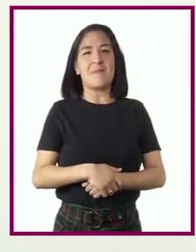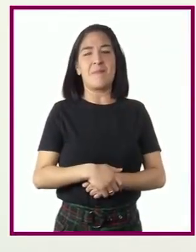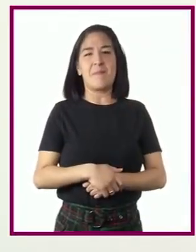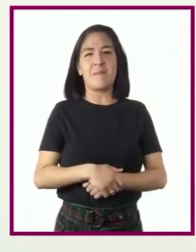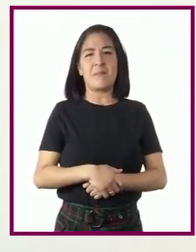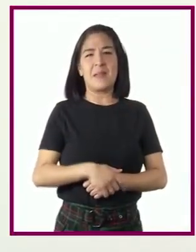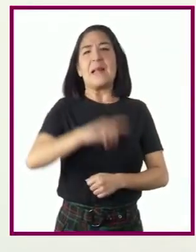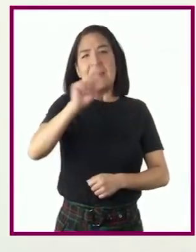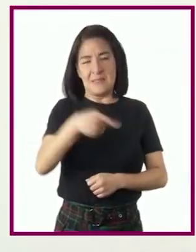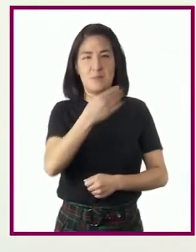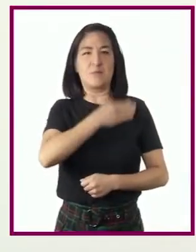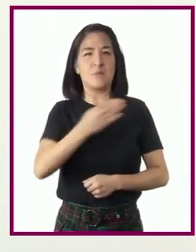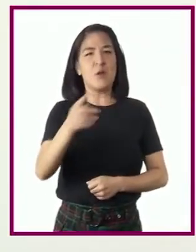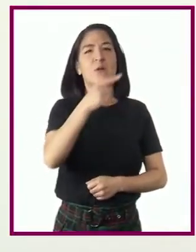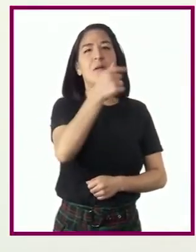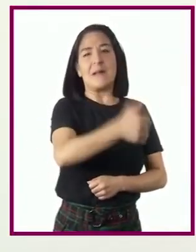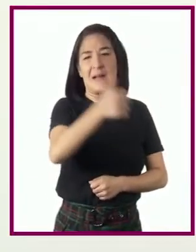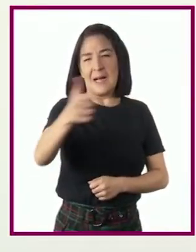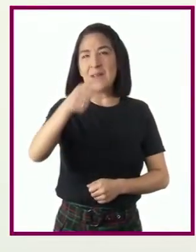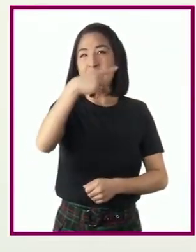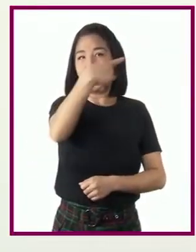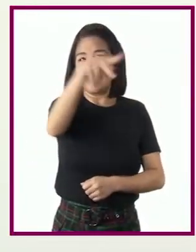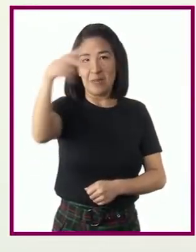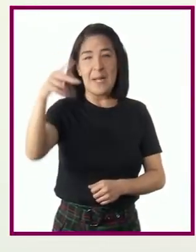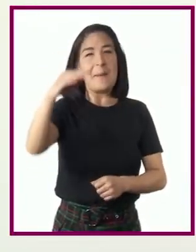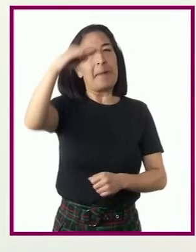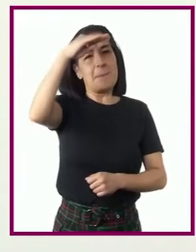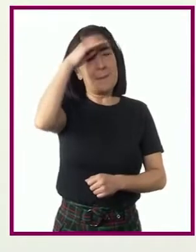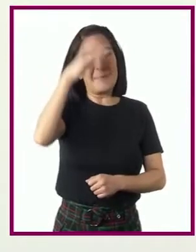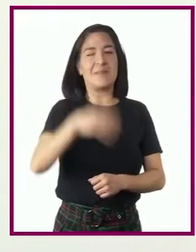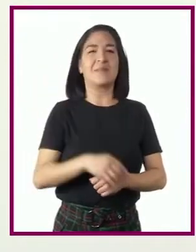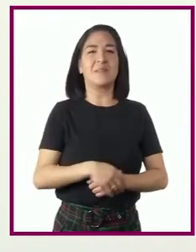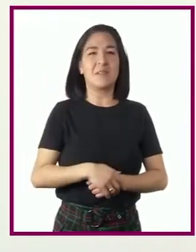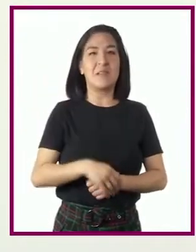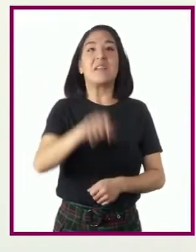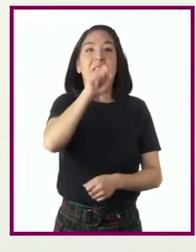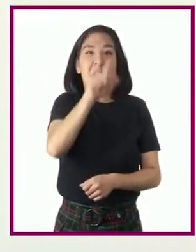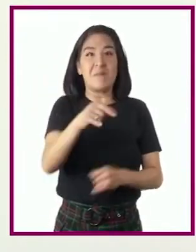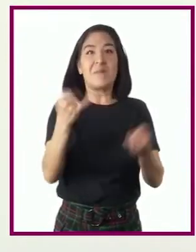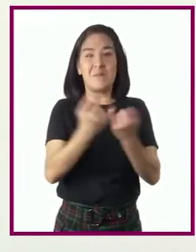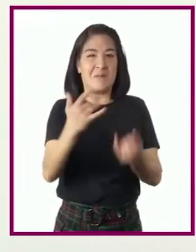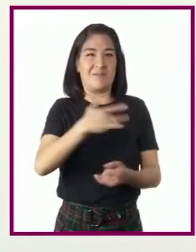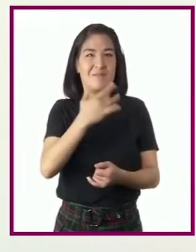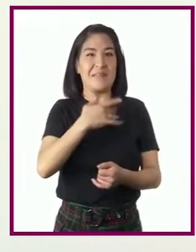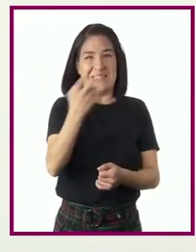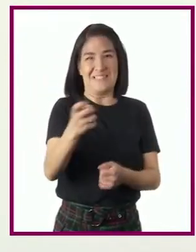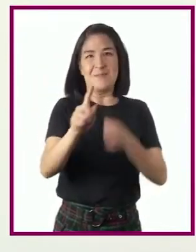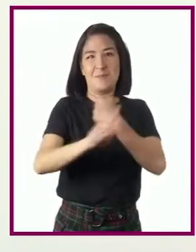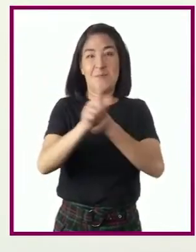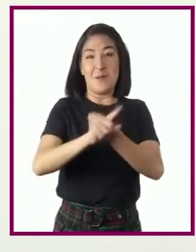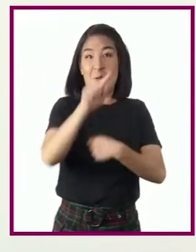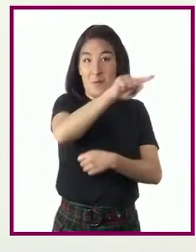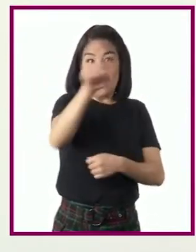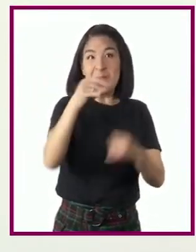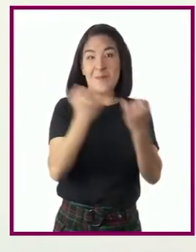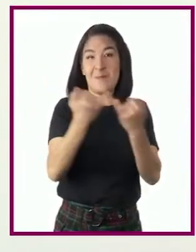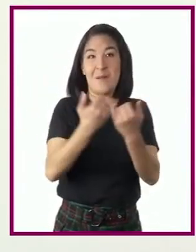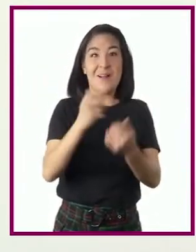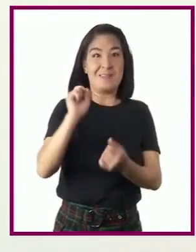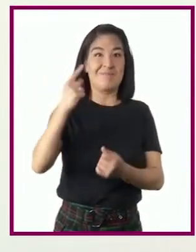Sería bueno que piensen en casa si ustedes han pasado por alguna situación similar. ¿Cómo los hizo